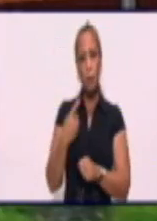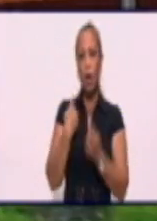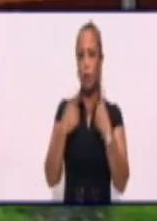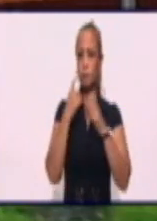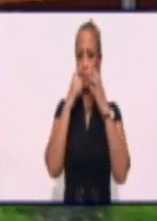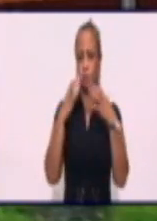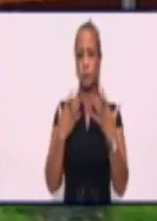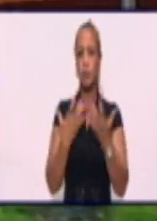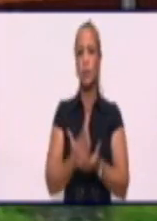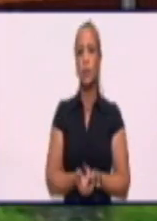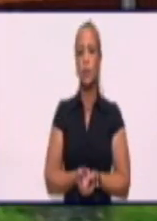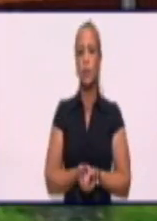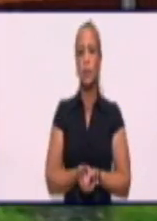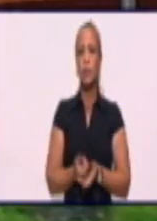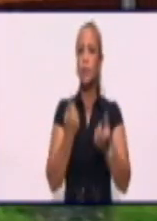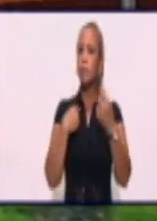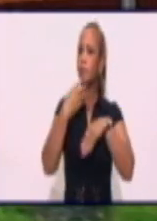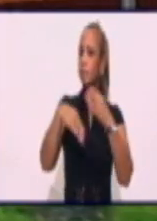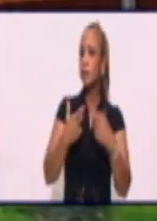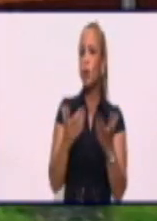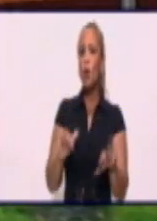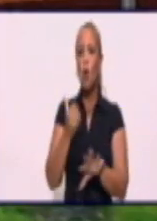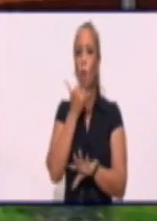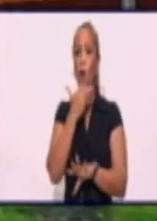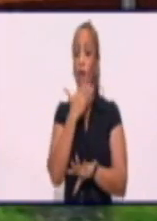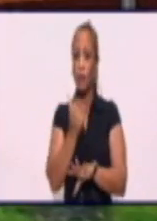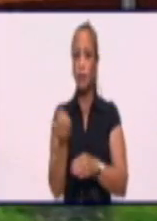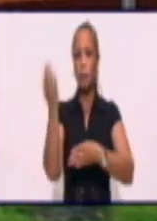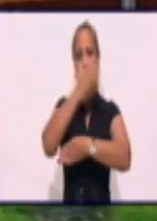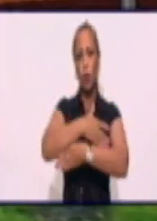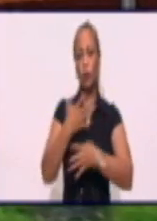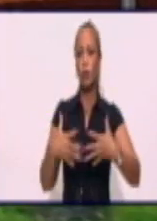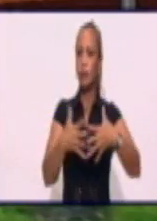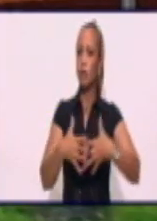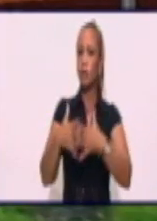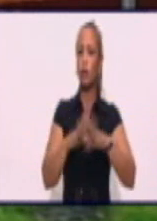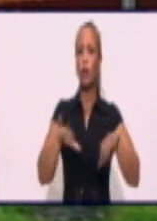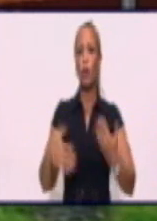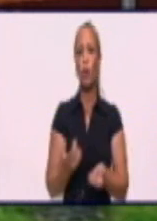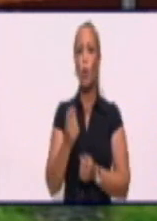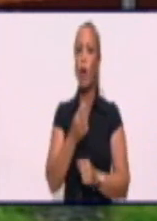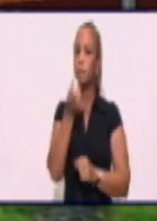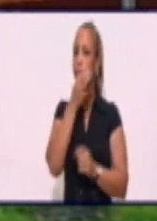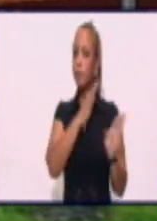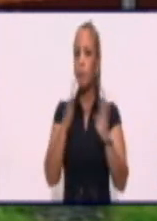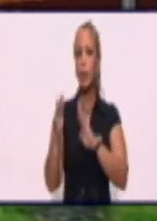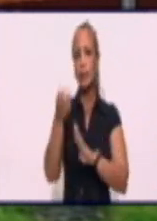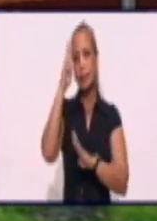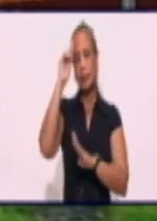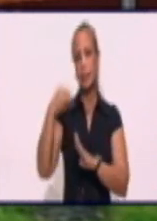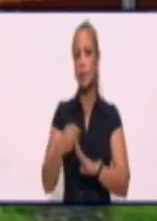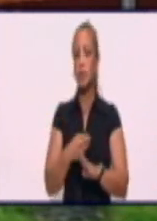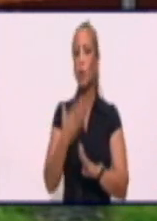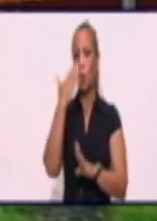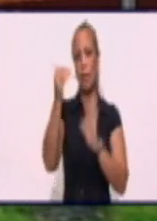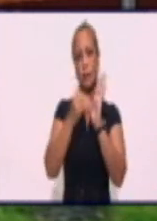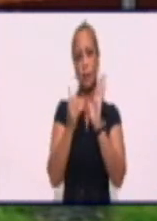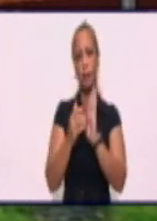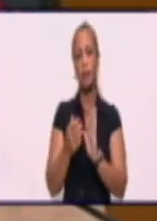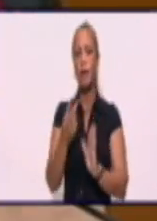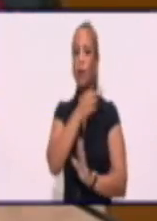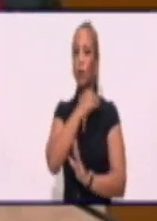Una panorámica de cómo afecta el bloqueo de los Estados Unidos al sector de la salud pública. Para ello estoy dando las buenas tardes a la